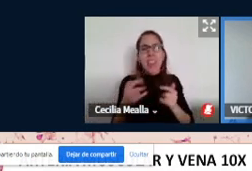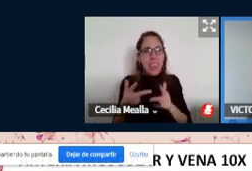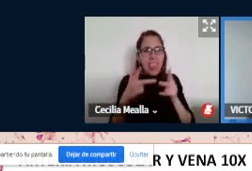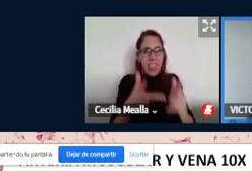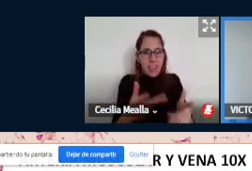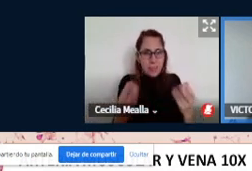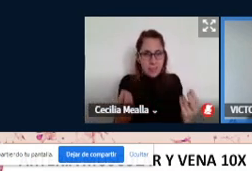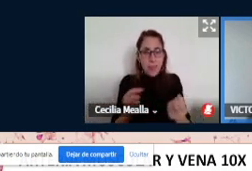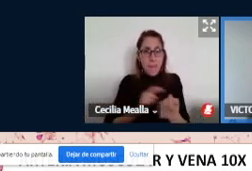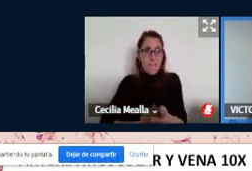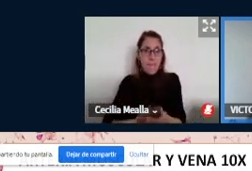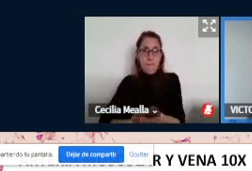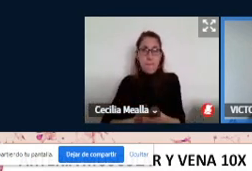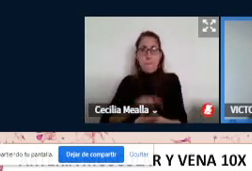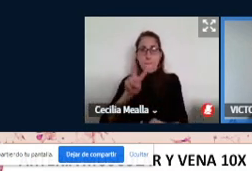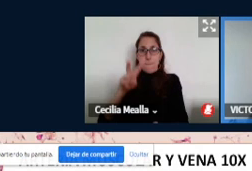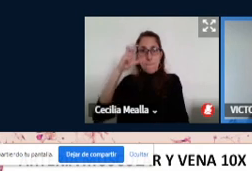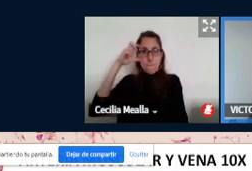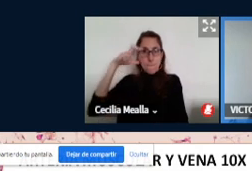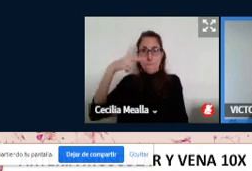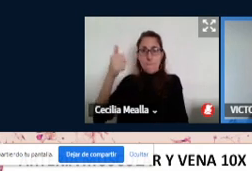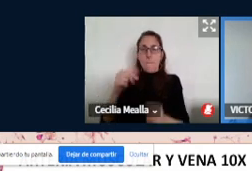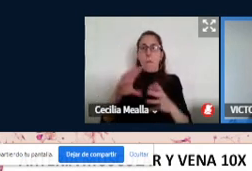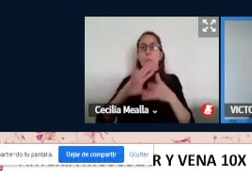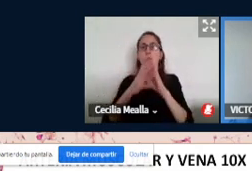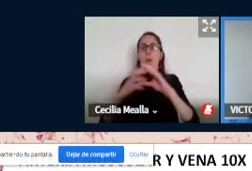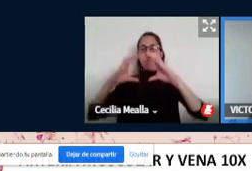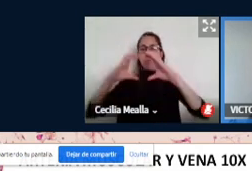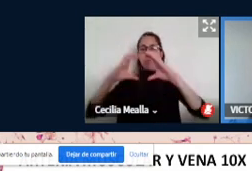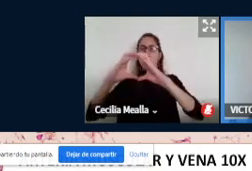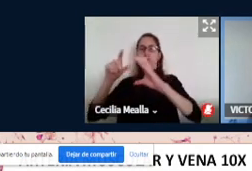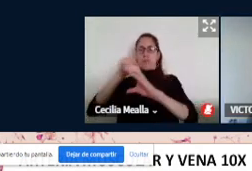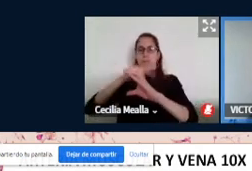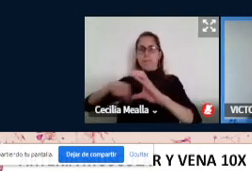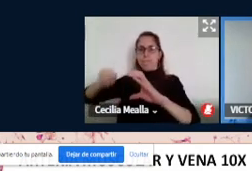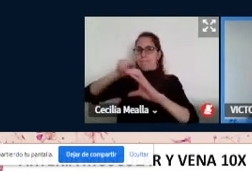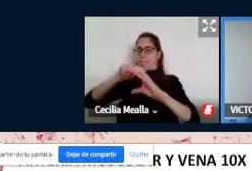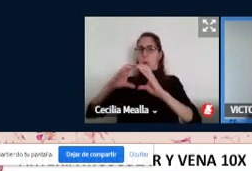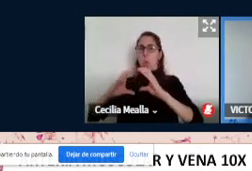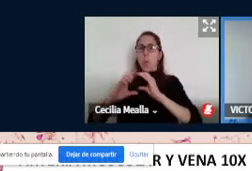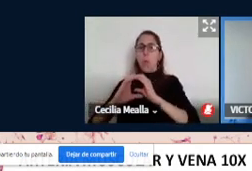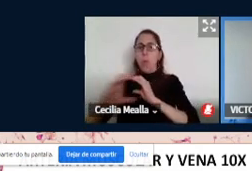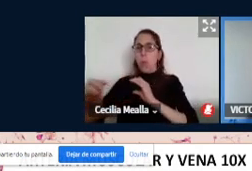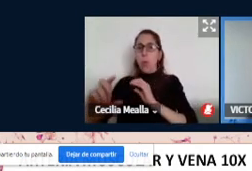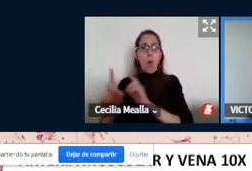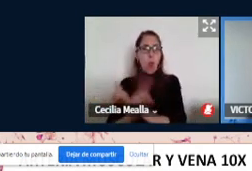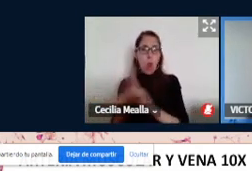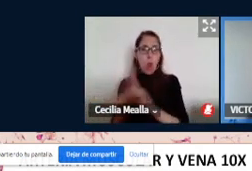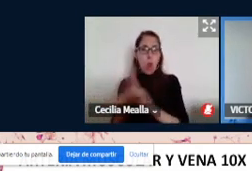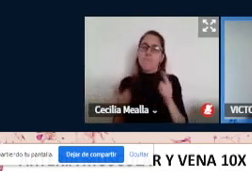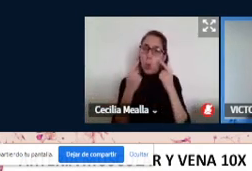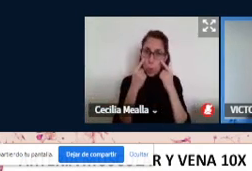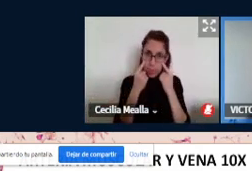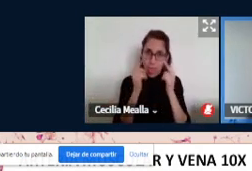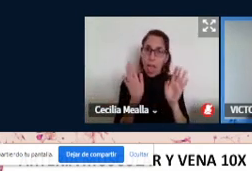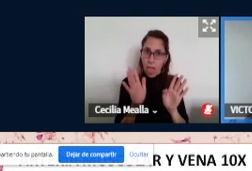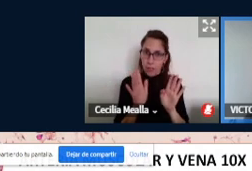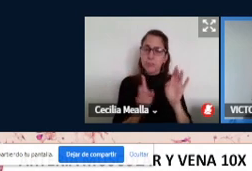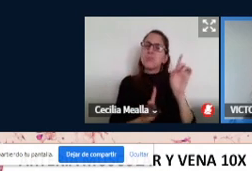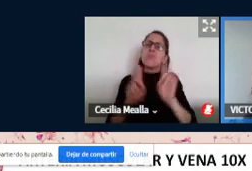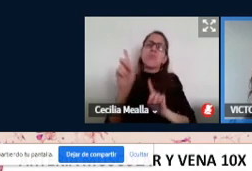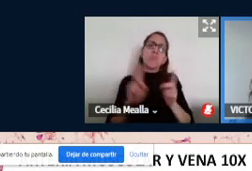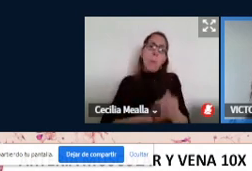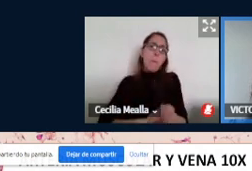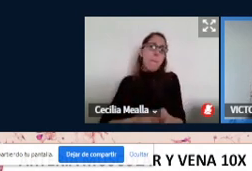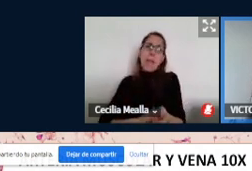la vena no mantiene la forma circular como la arteria. No se confíen de eso, porque hay venas